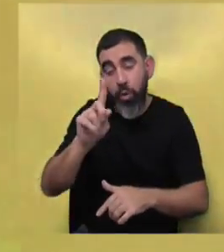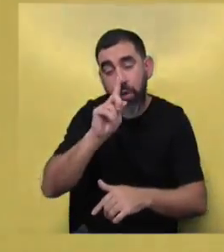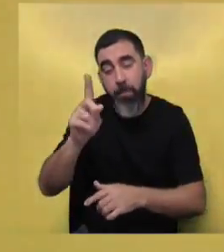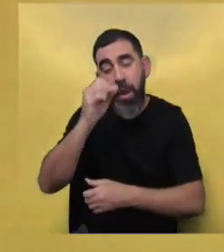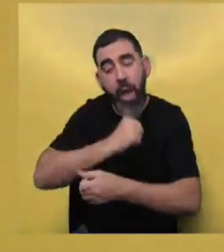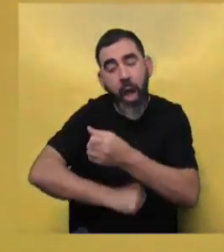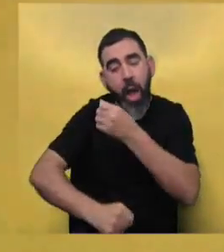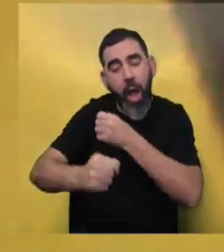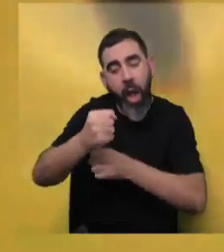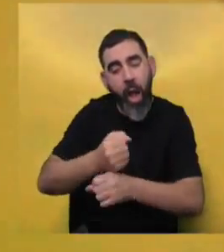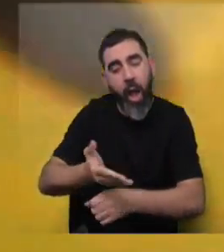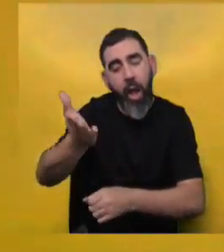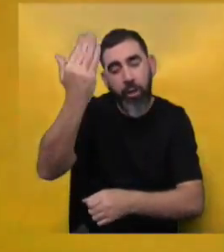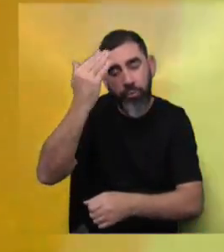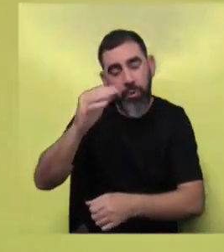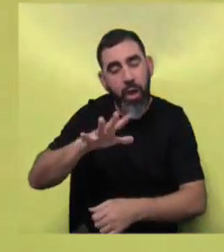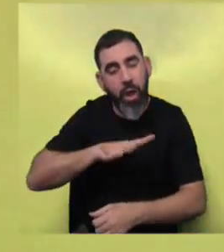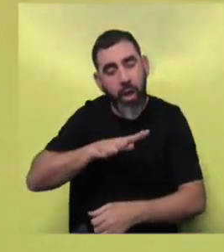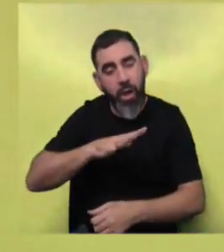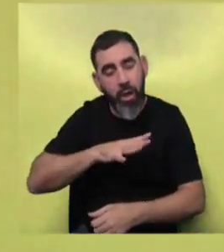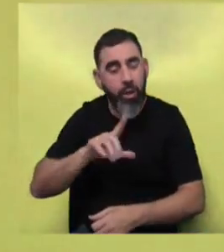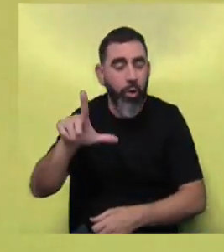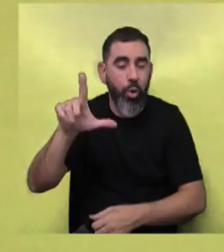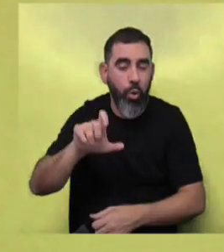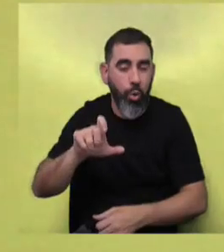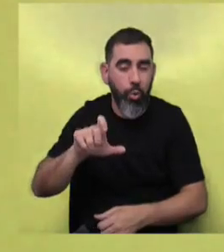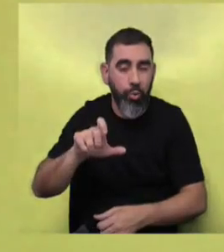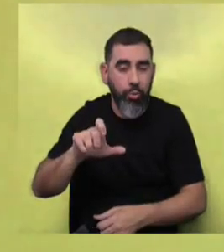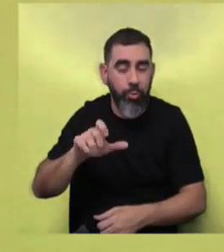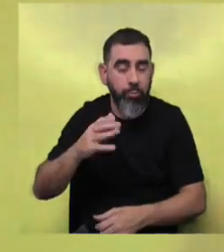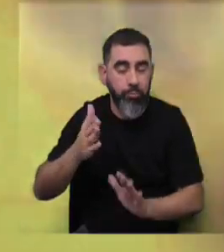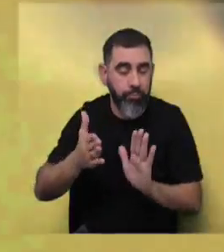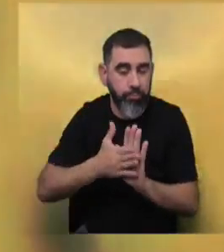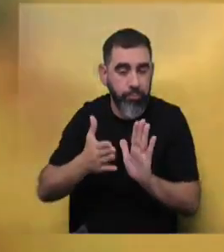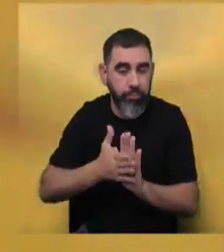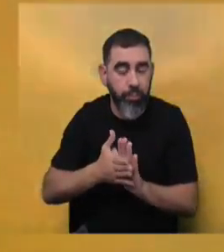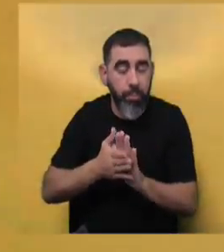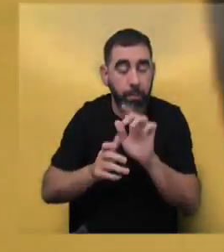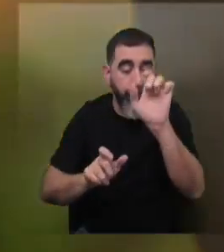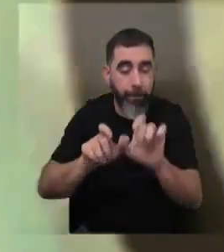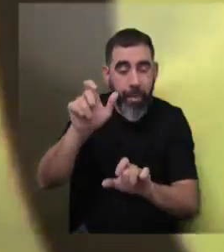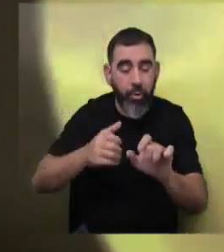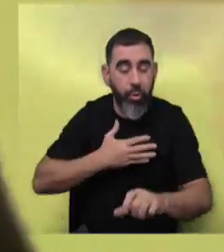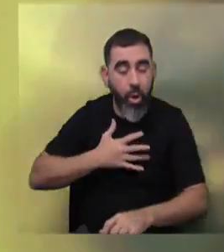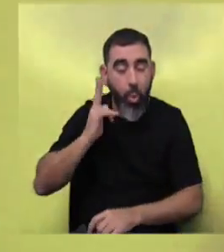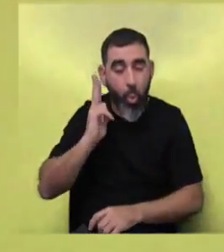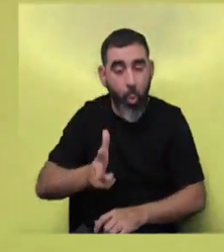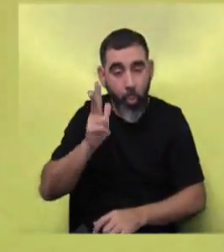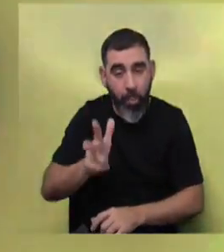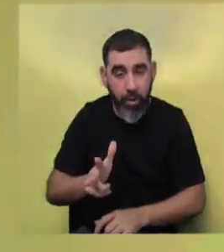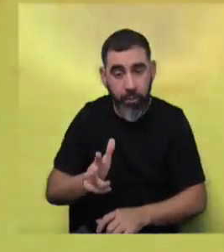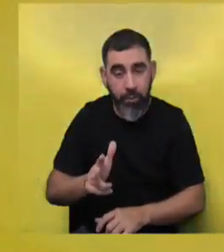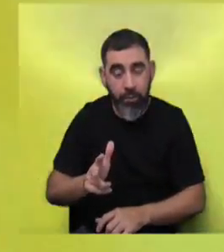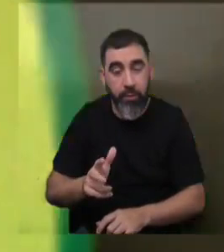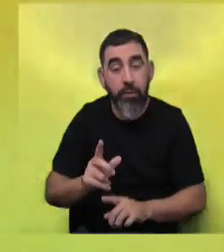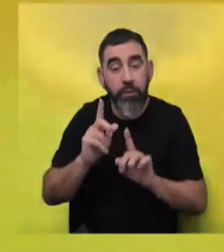atrás, encontraría, sin dudas, totalmente comprobado, poblaciones ya humanas en este territorio. Tal vez más,